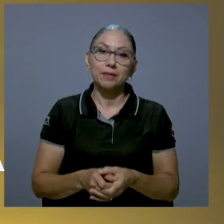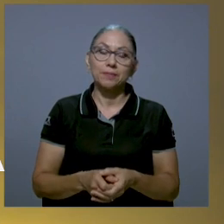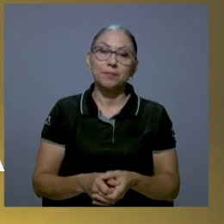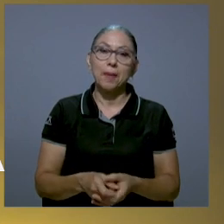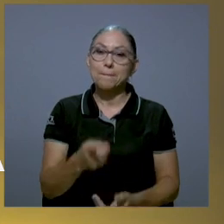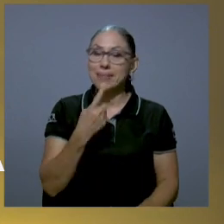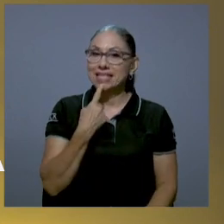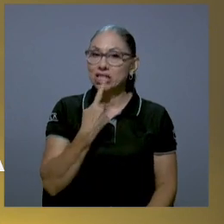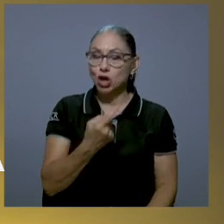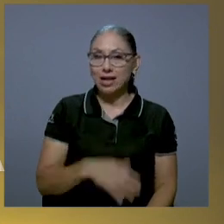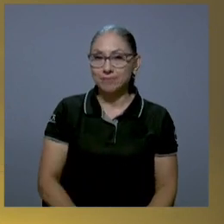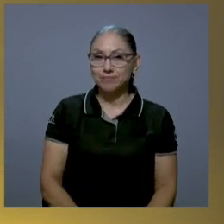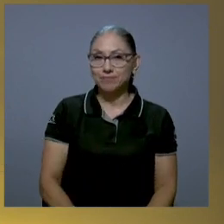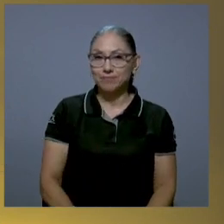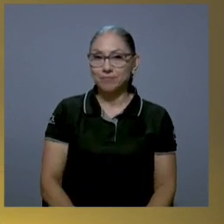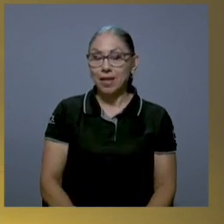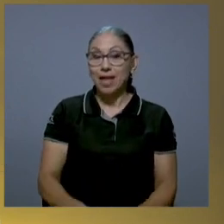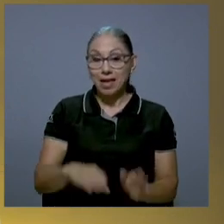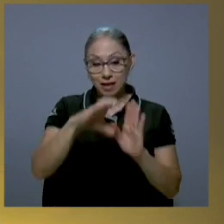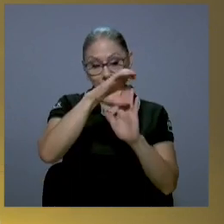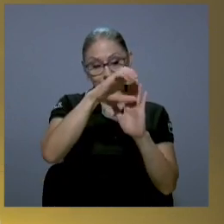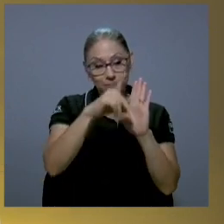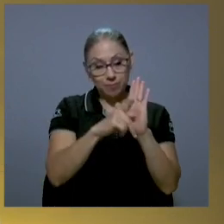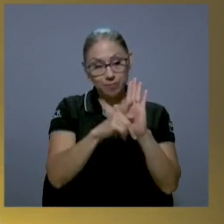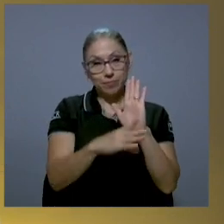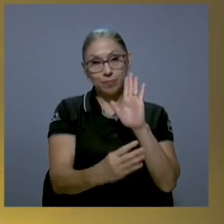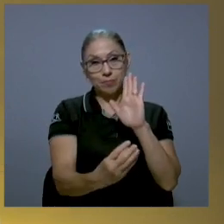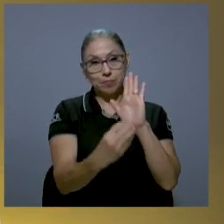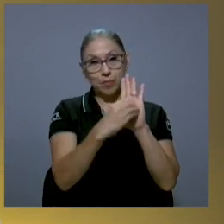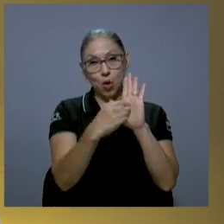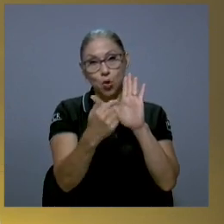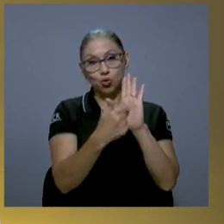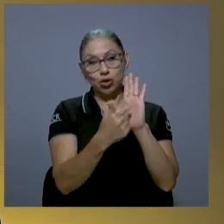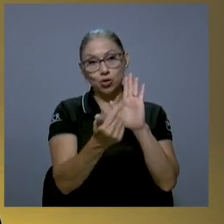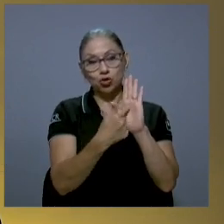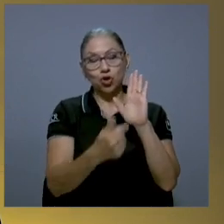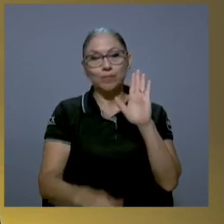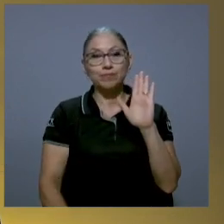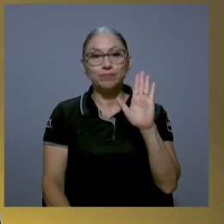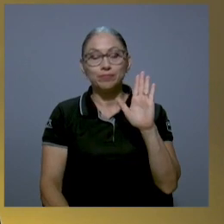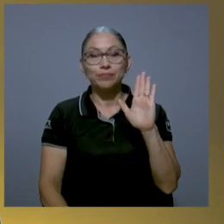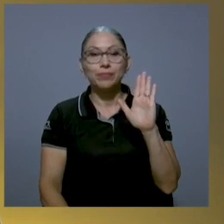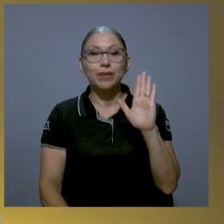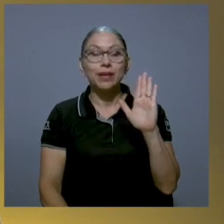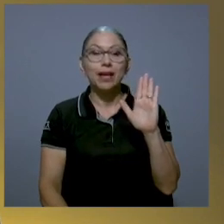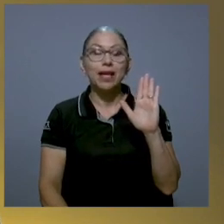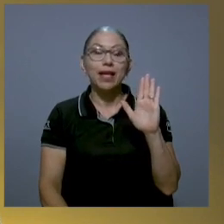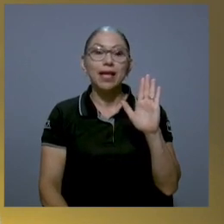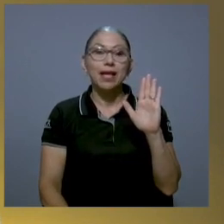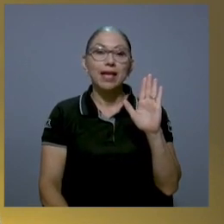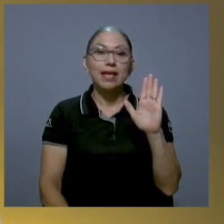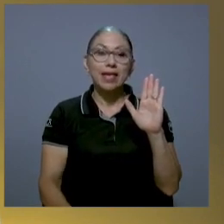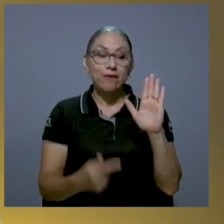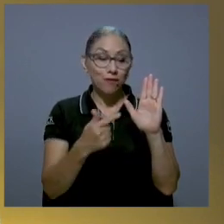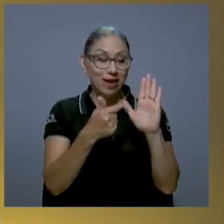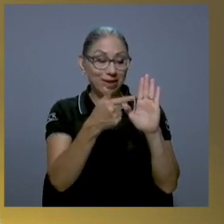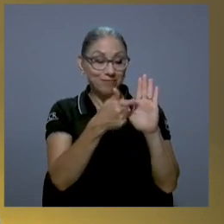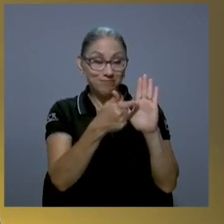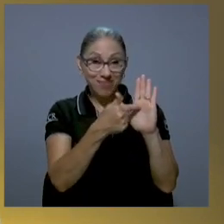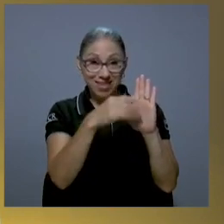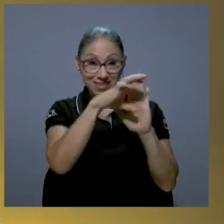mencionar, que está en la Constitución, que fue que antes de esa